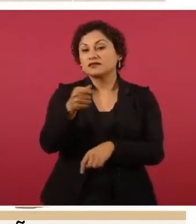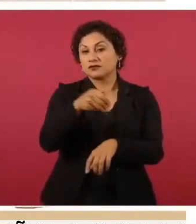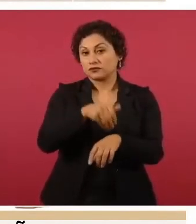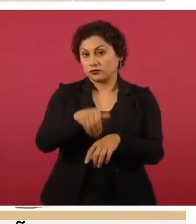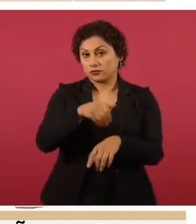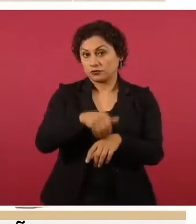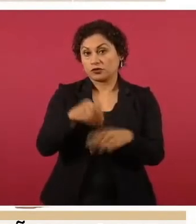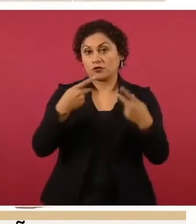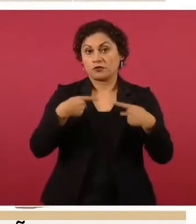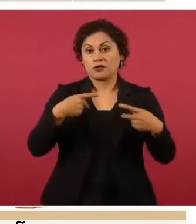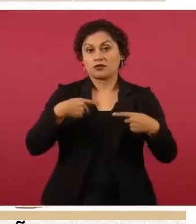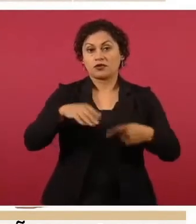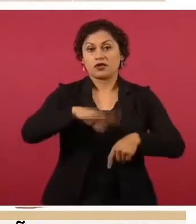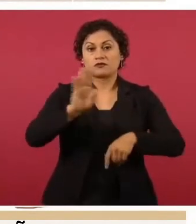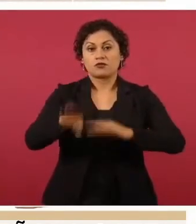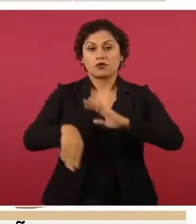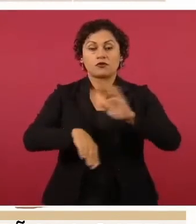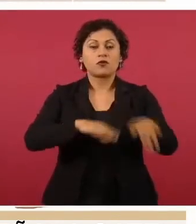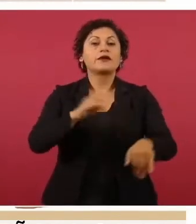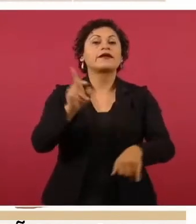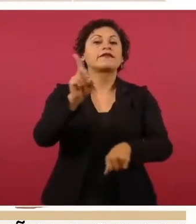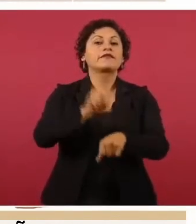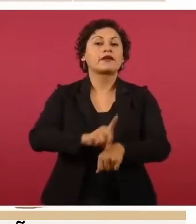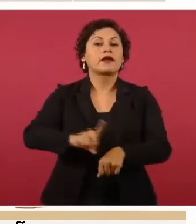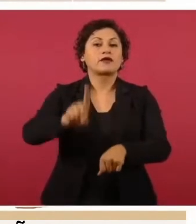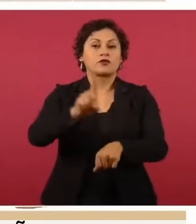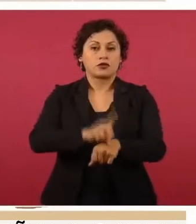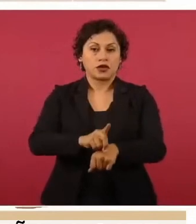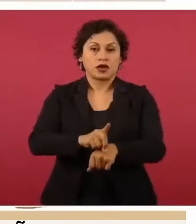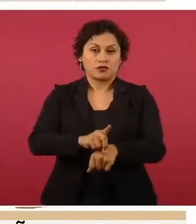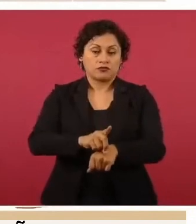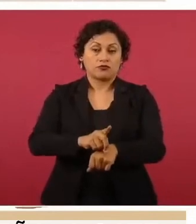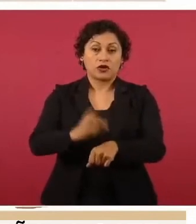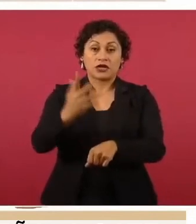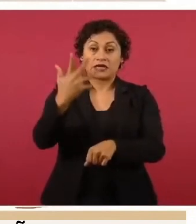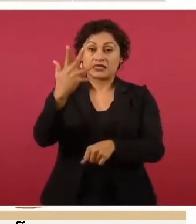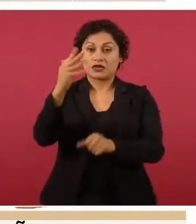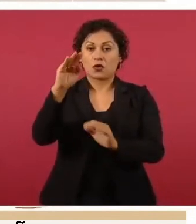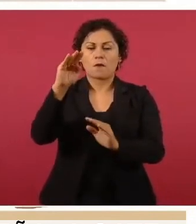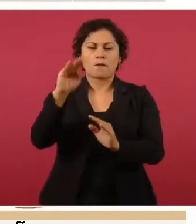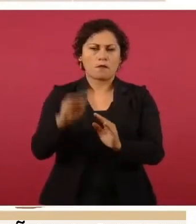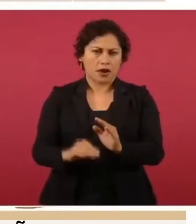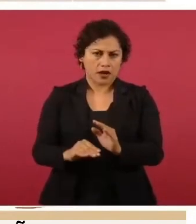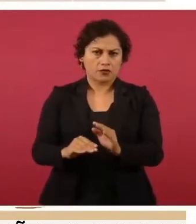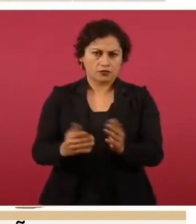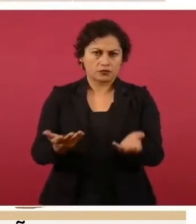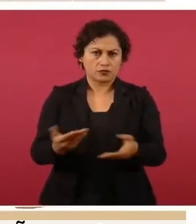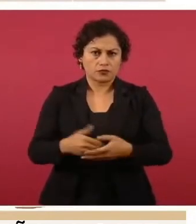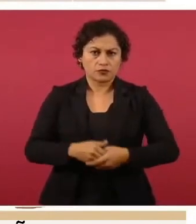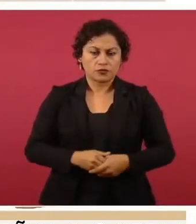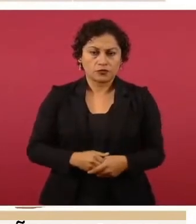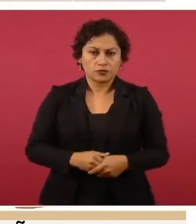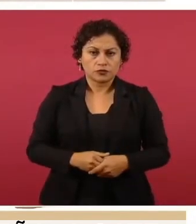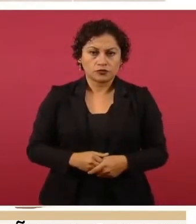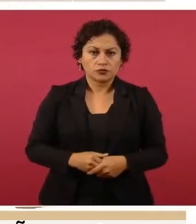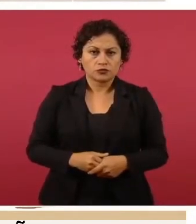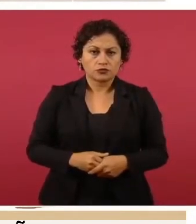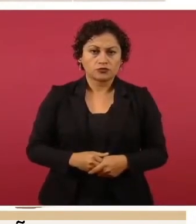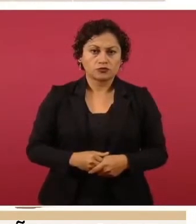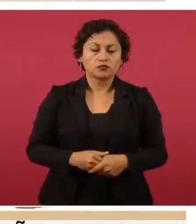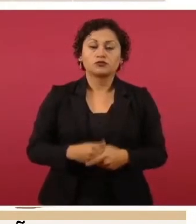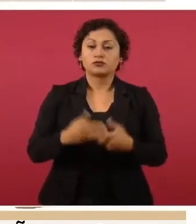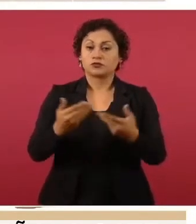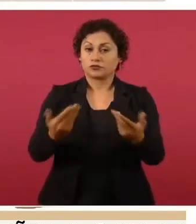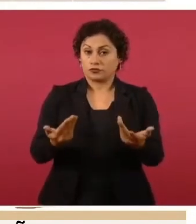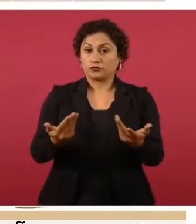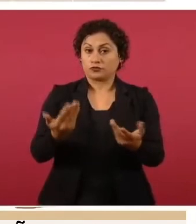defunciones promedio diarias que son menores a 5. Habíamos dicho previamente menores a un dígito, ahora es